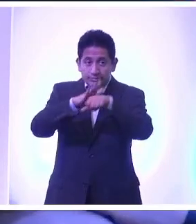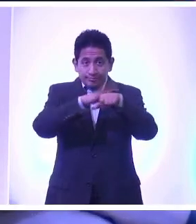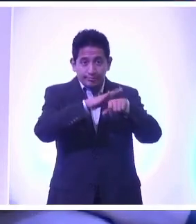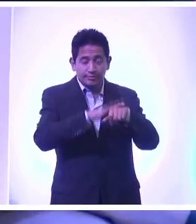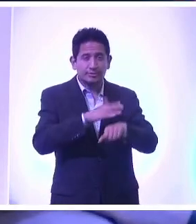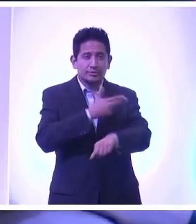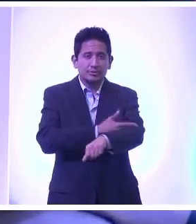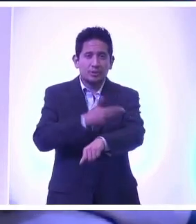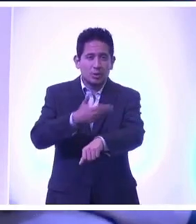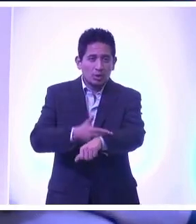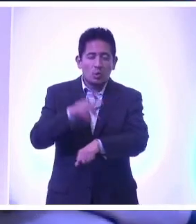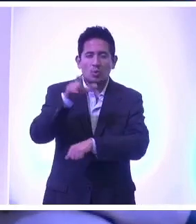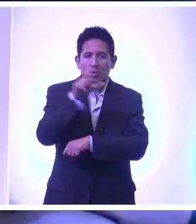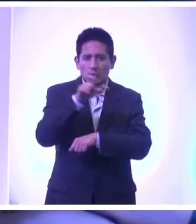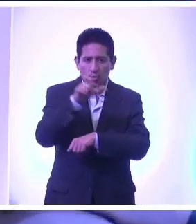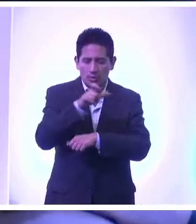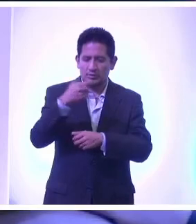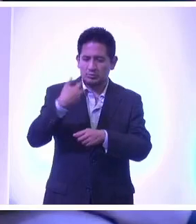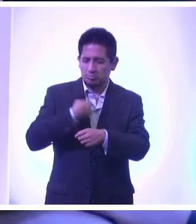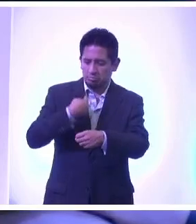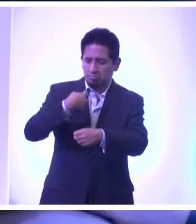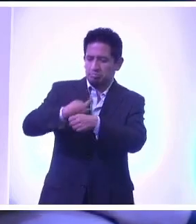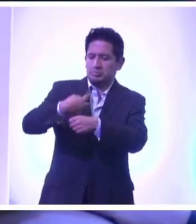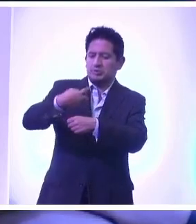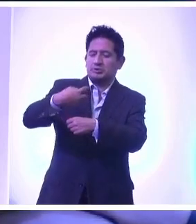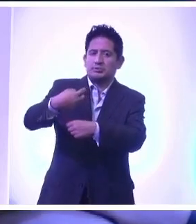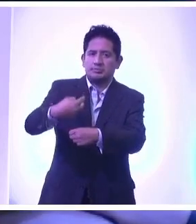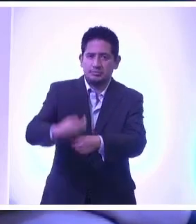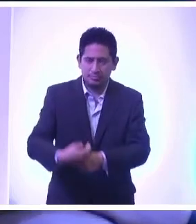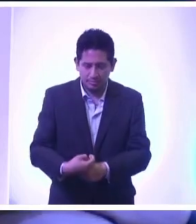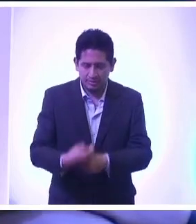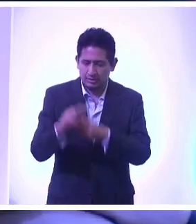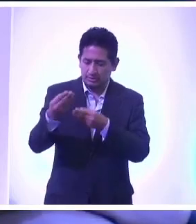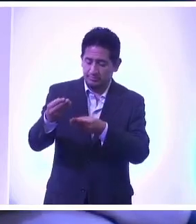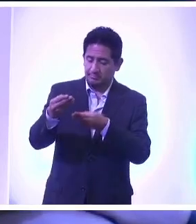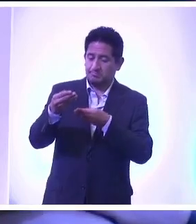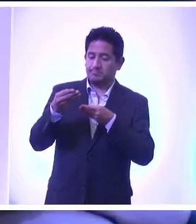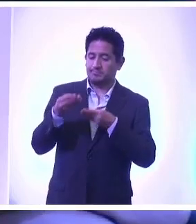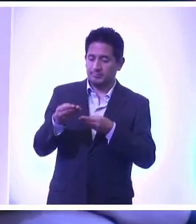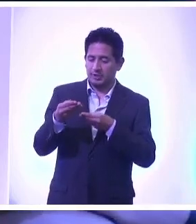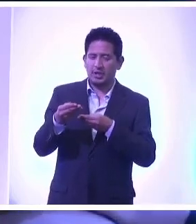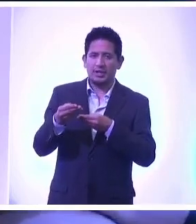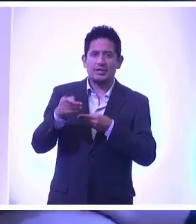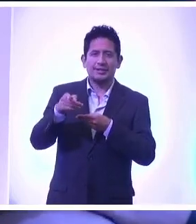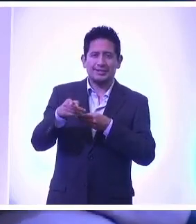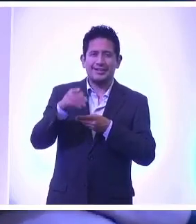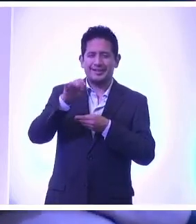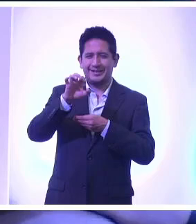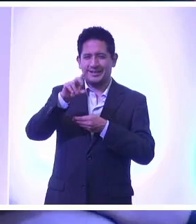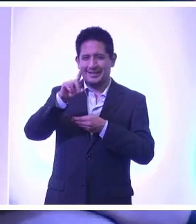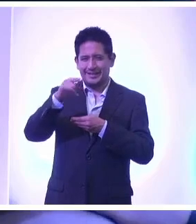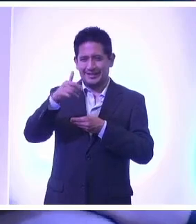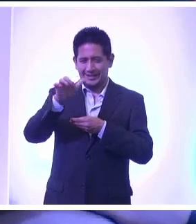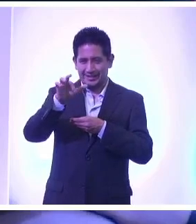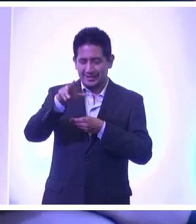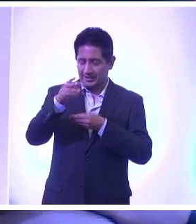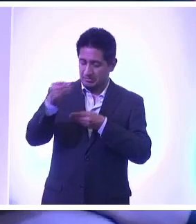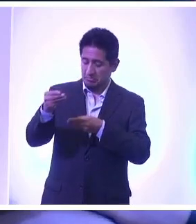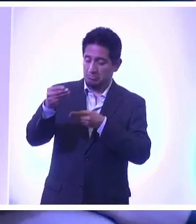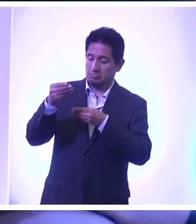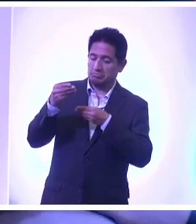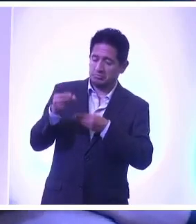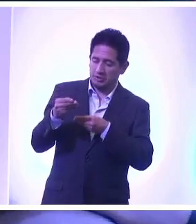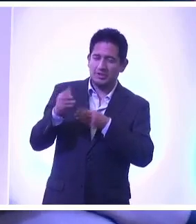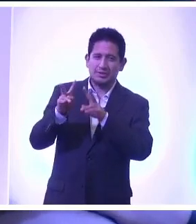recibí la invitación de parte de mi amigo y hermano Edgar Marín eh sobre el Foro de Justicia